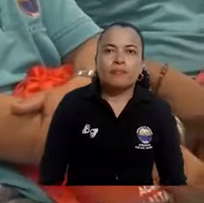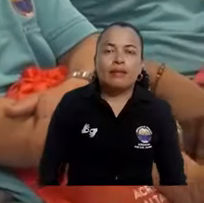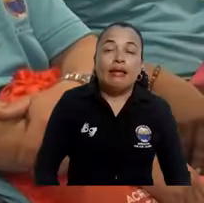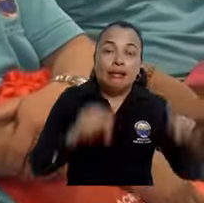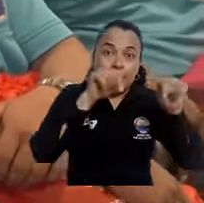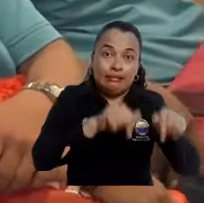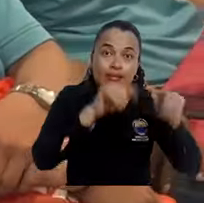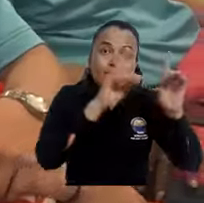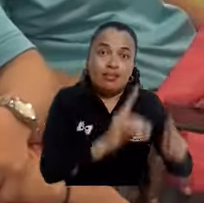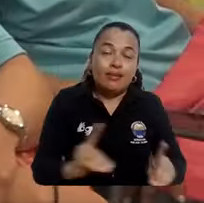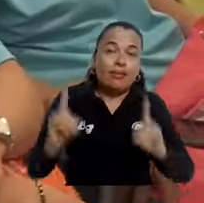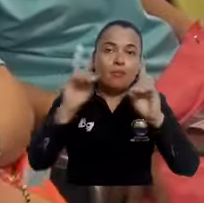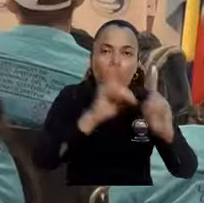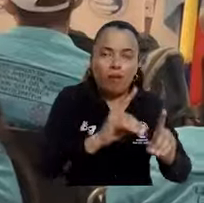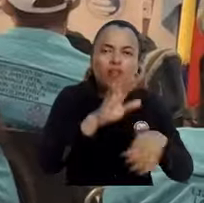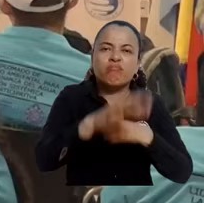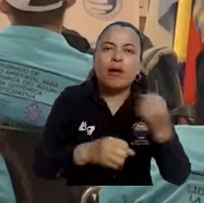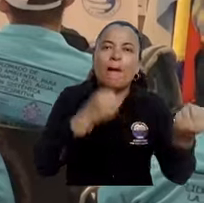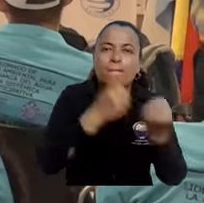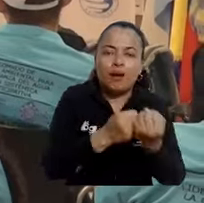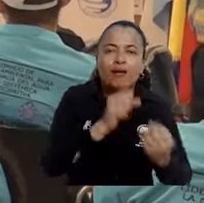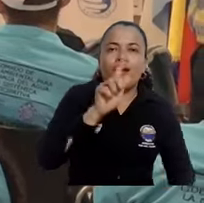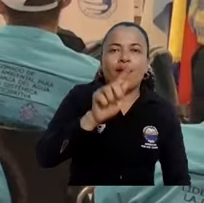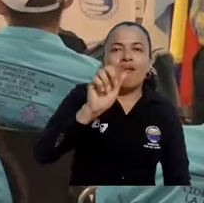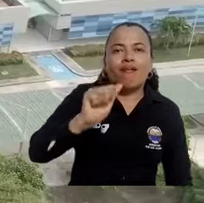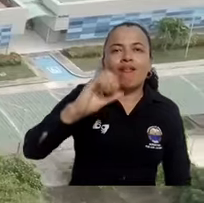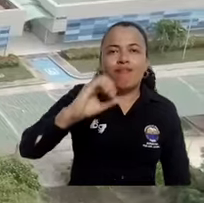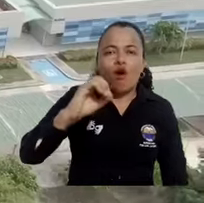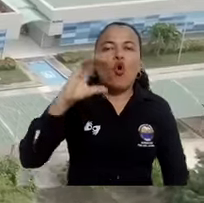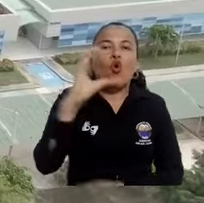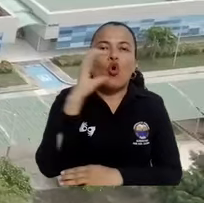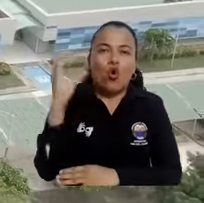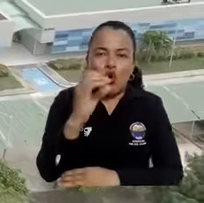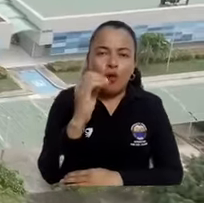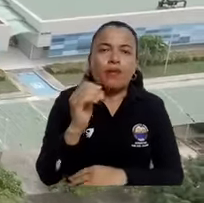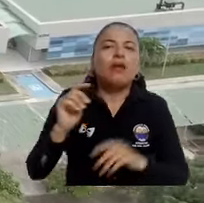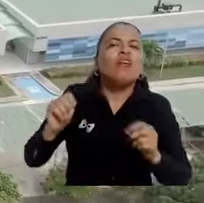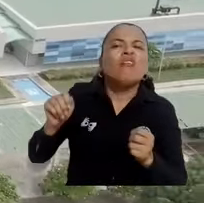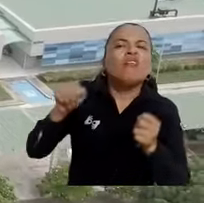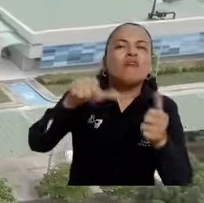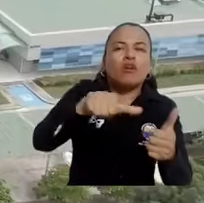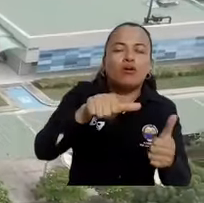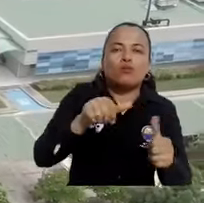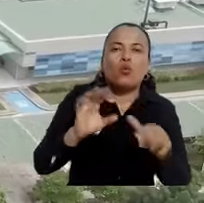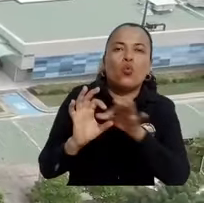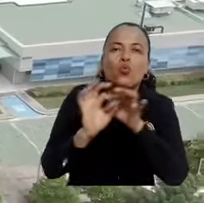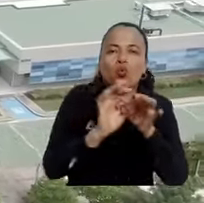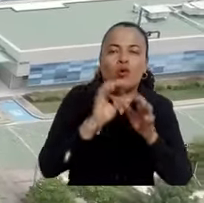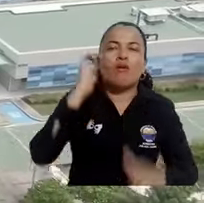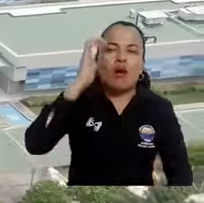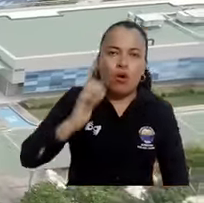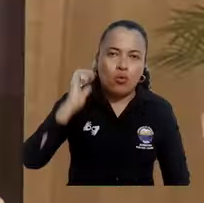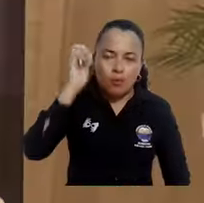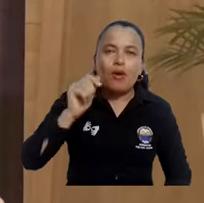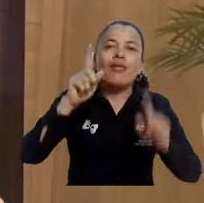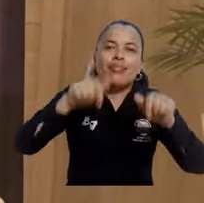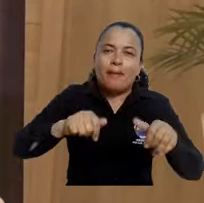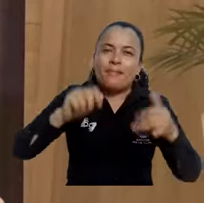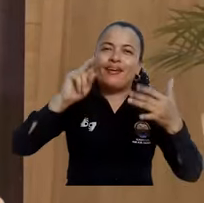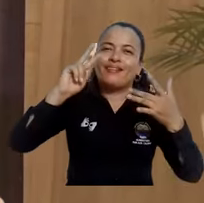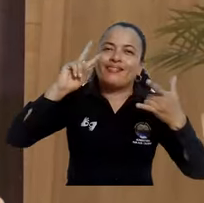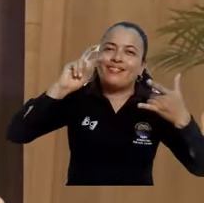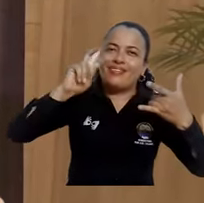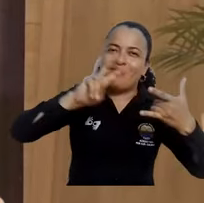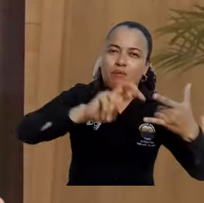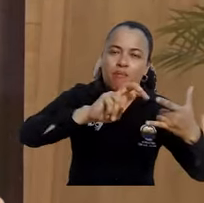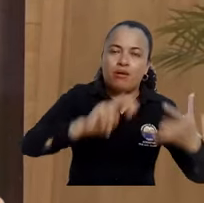Este diplomado es respaldado por la FAO Colombia, pero es financiado por la Unión Europea, también por el INVEMAR. Los proyectos